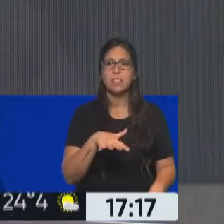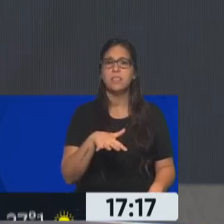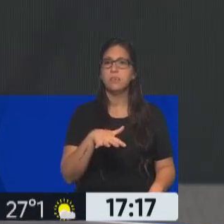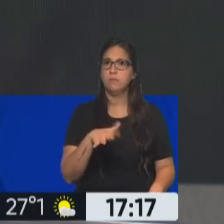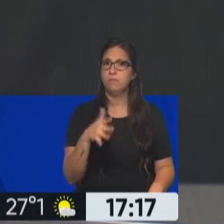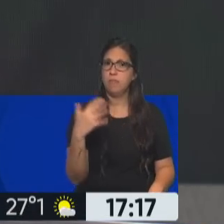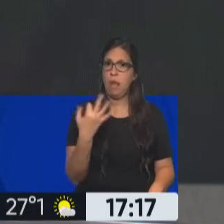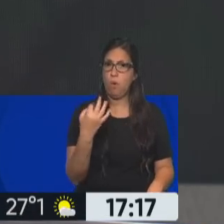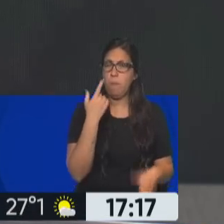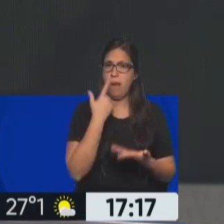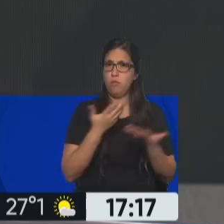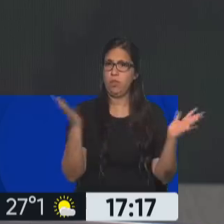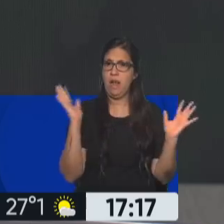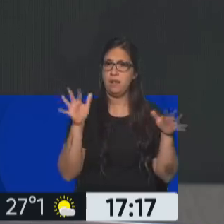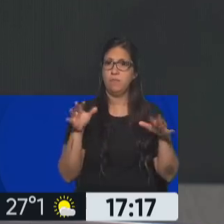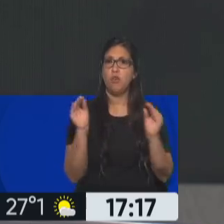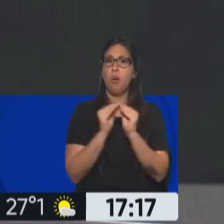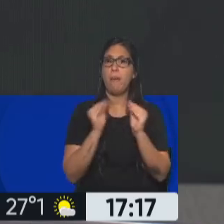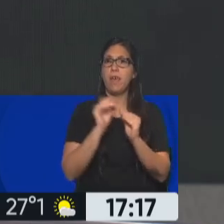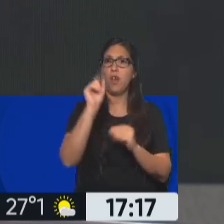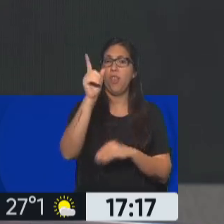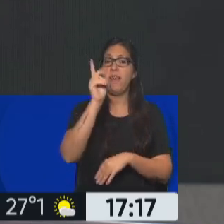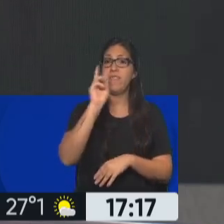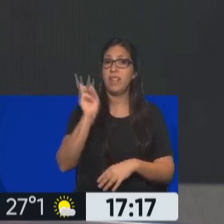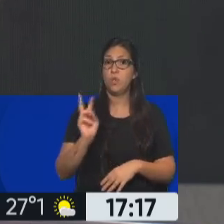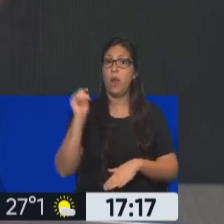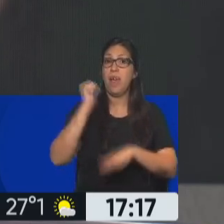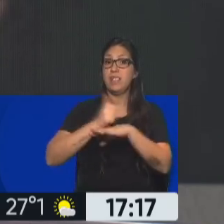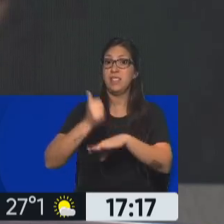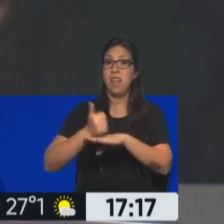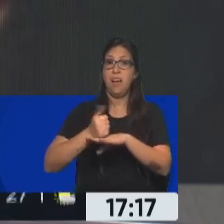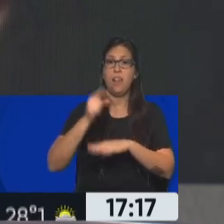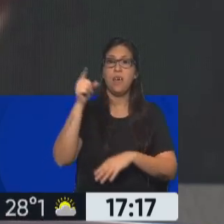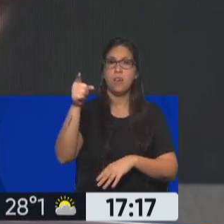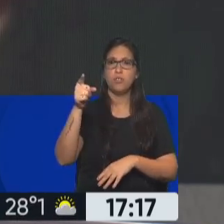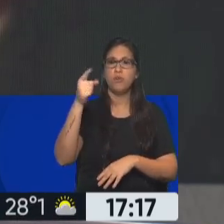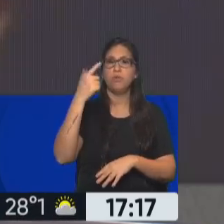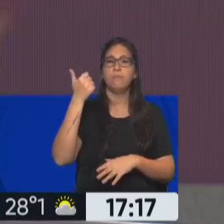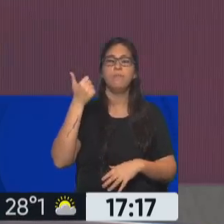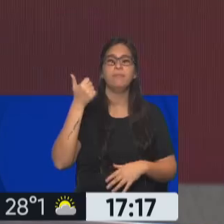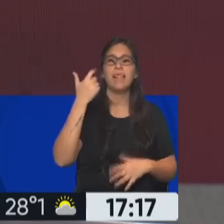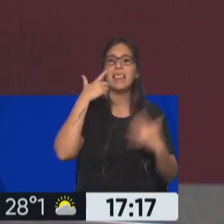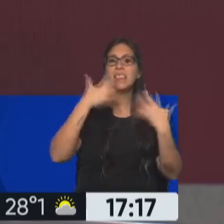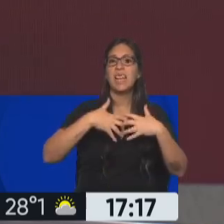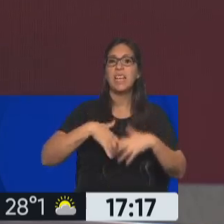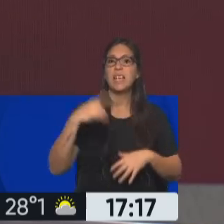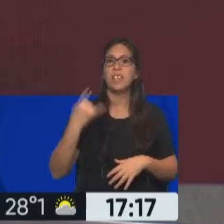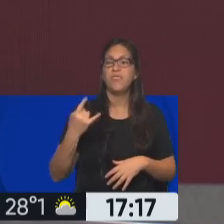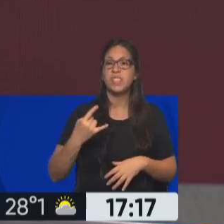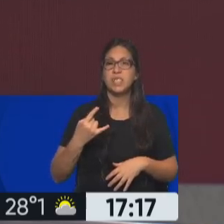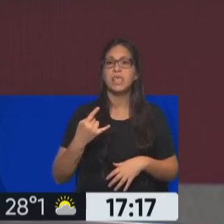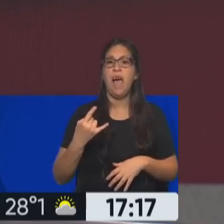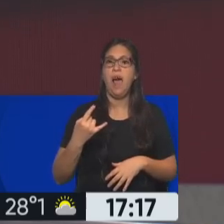mostrar lo que está sucediendo con algunos colegas en Venezuela que están utilizando justamente la inteligencia artificial